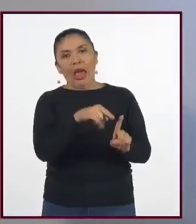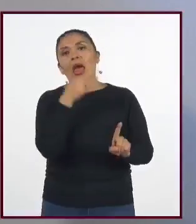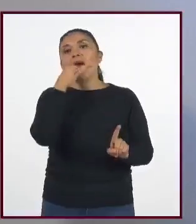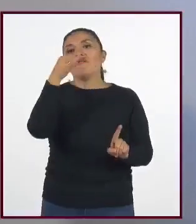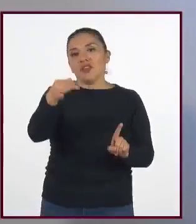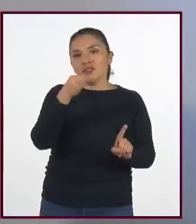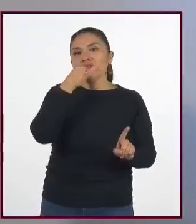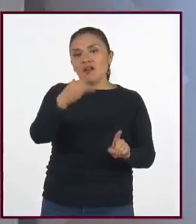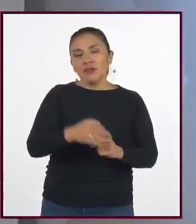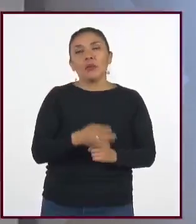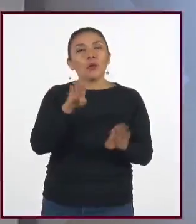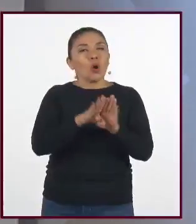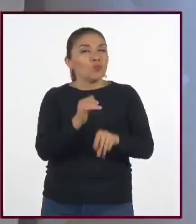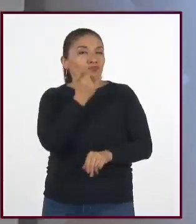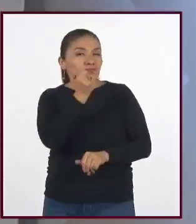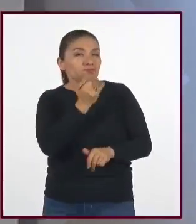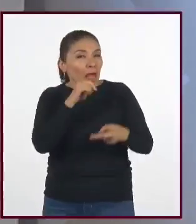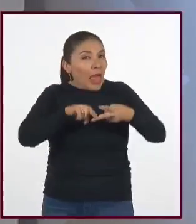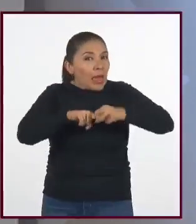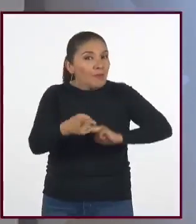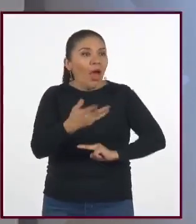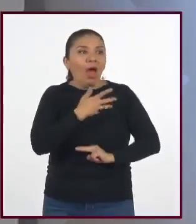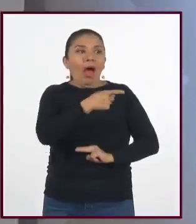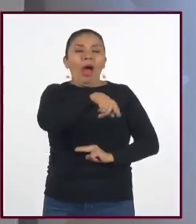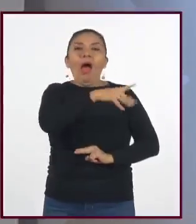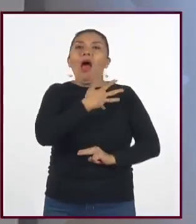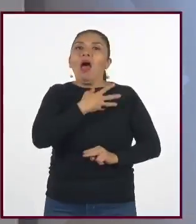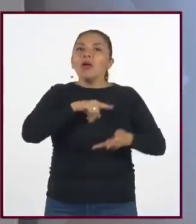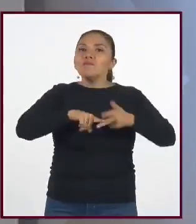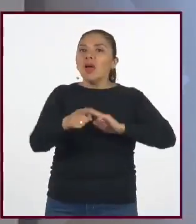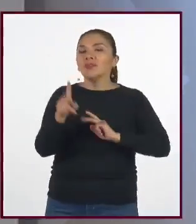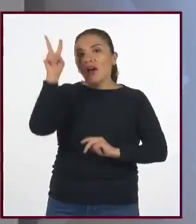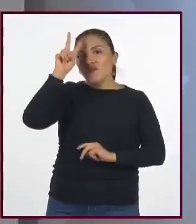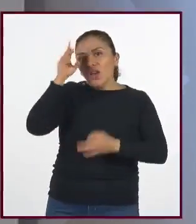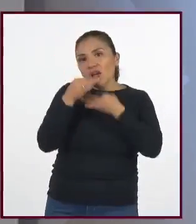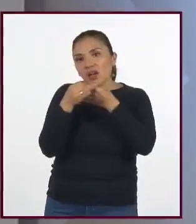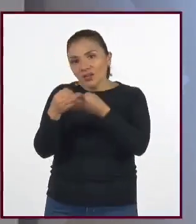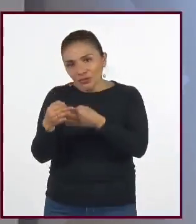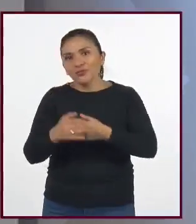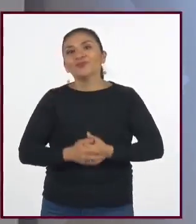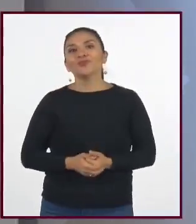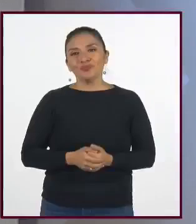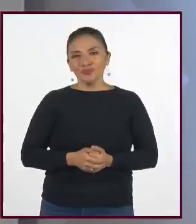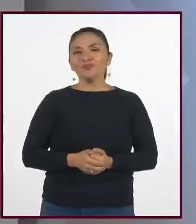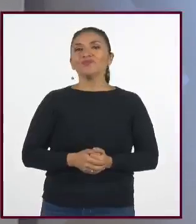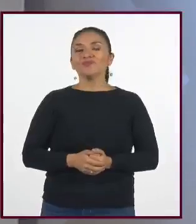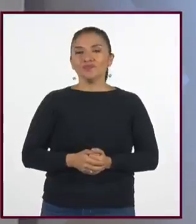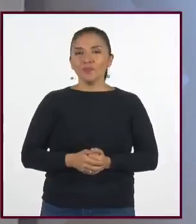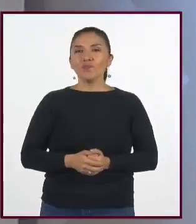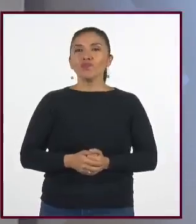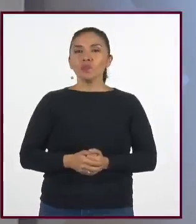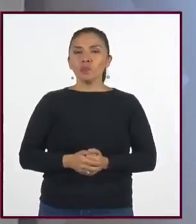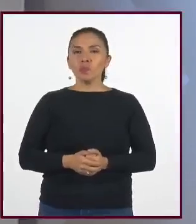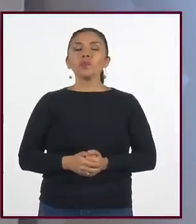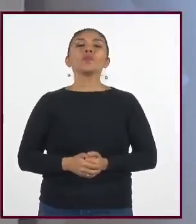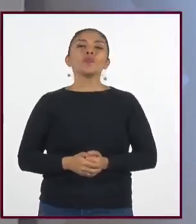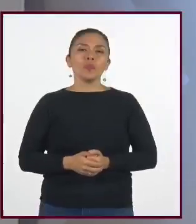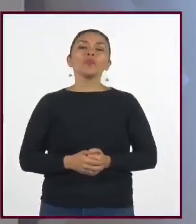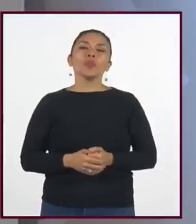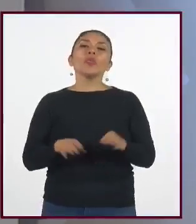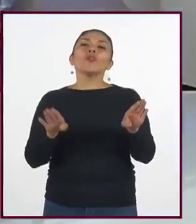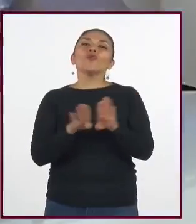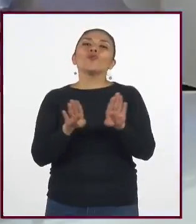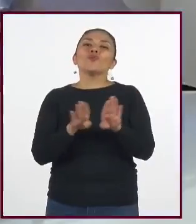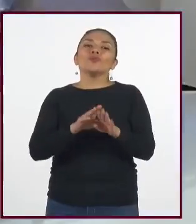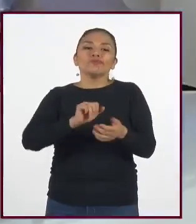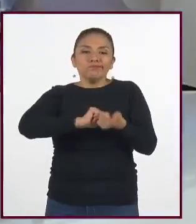Pueden ser los inicios para que empiecen a consumir las sustancias también, ¿no? O sea, como los efectos